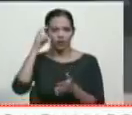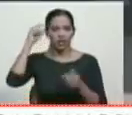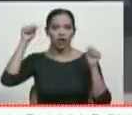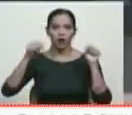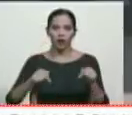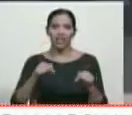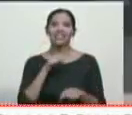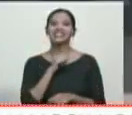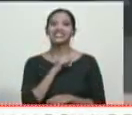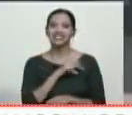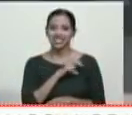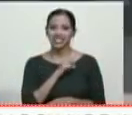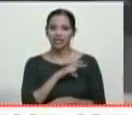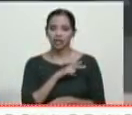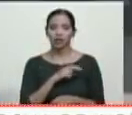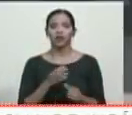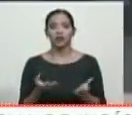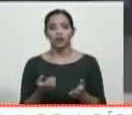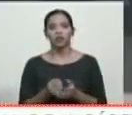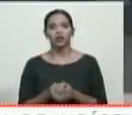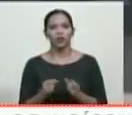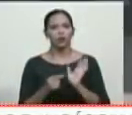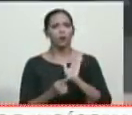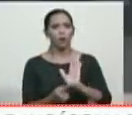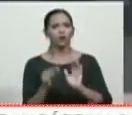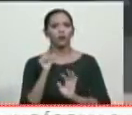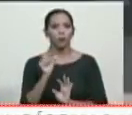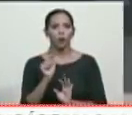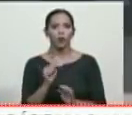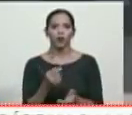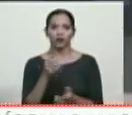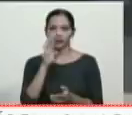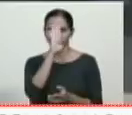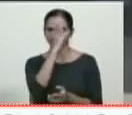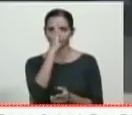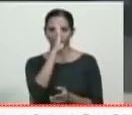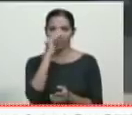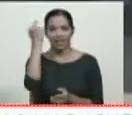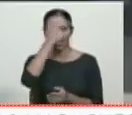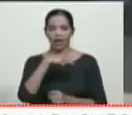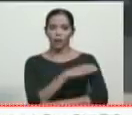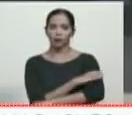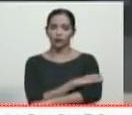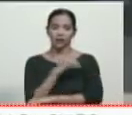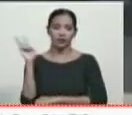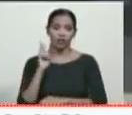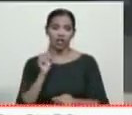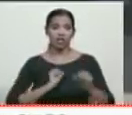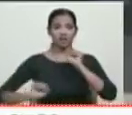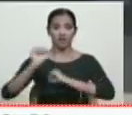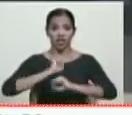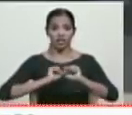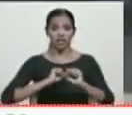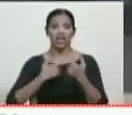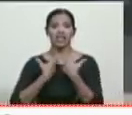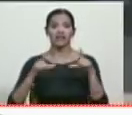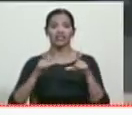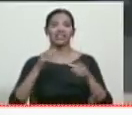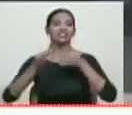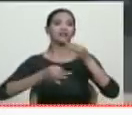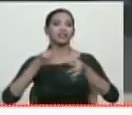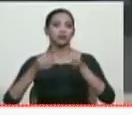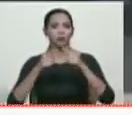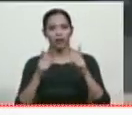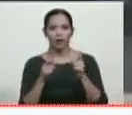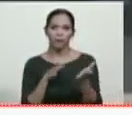en Chile y que precisamente nos muestra un poco lo que es la doble cara de la oposición venezolana, que dice defender la libertad de expresión, pero incurre en